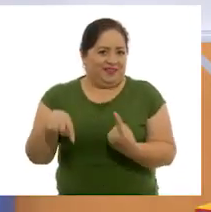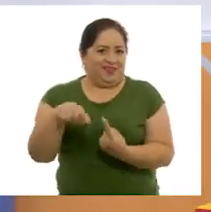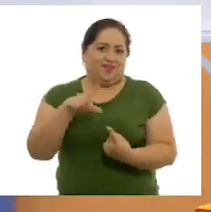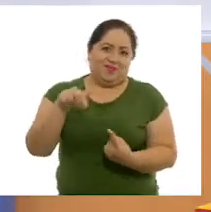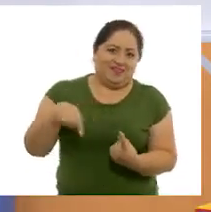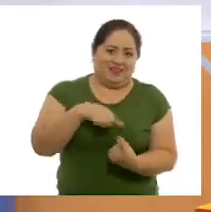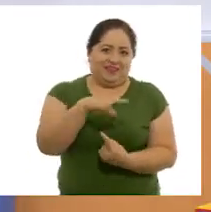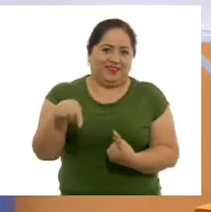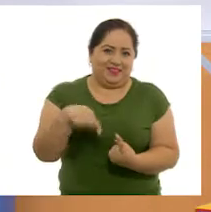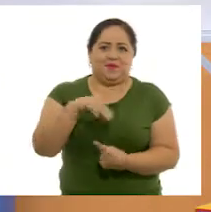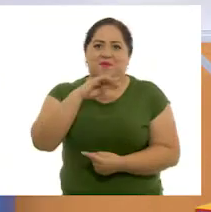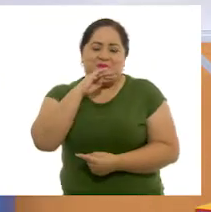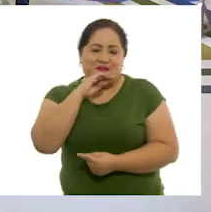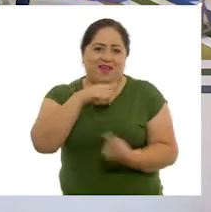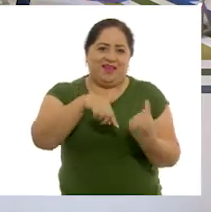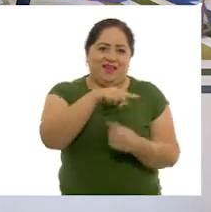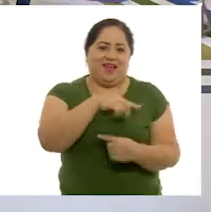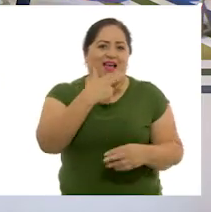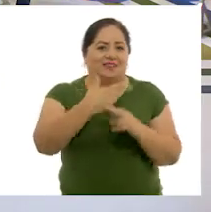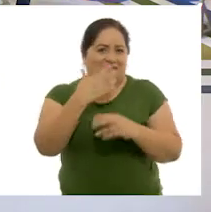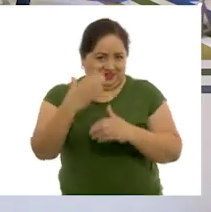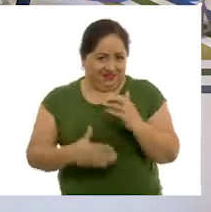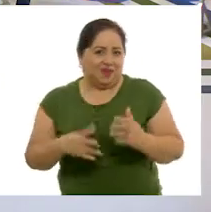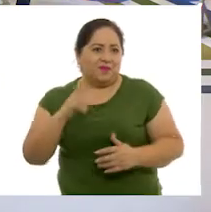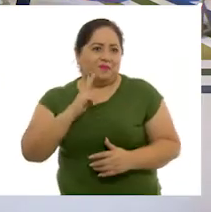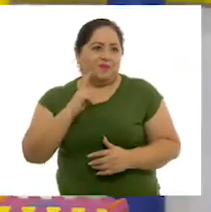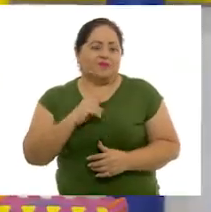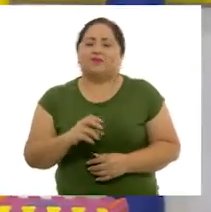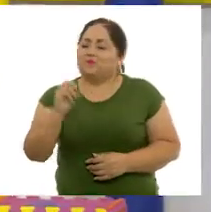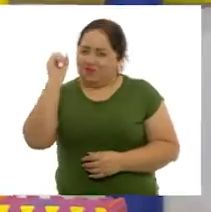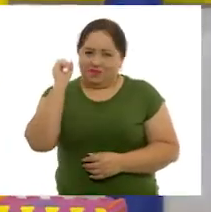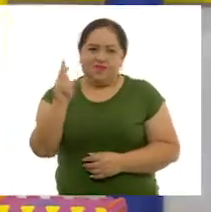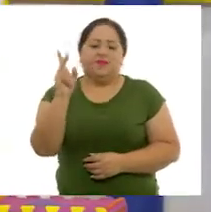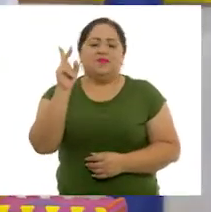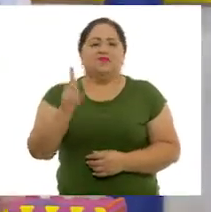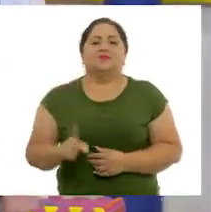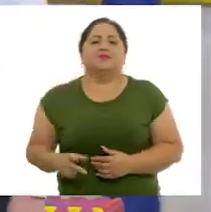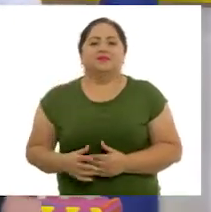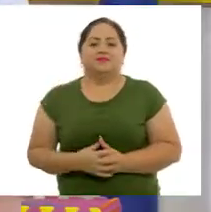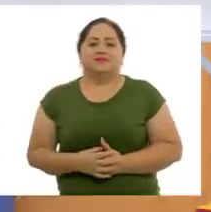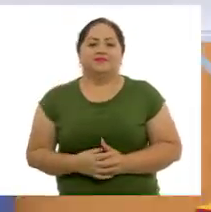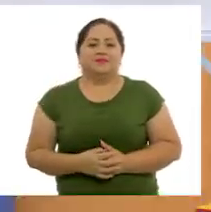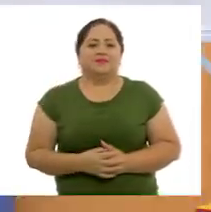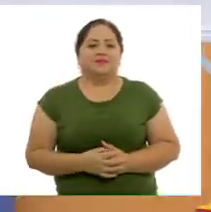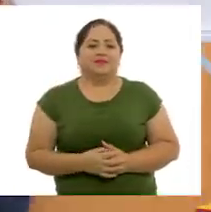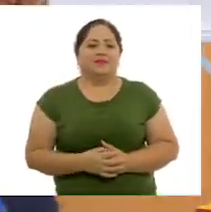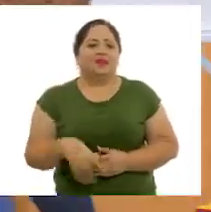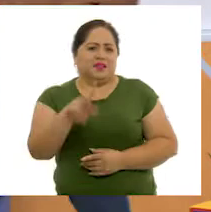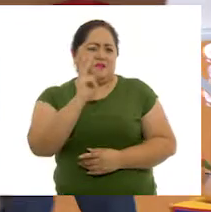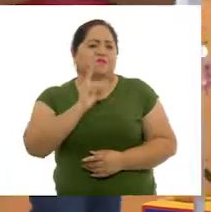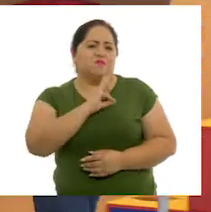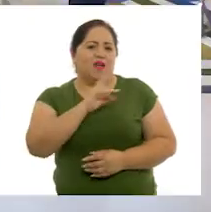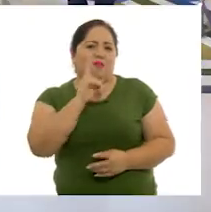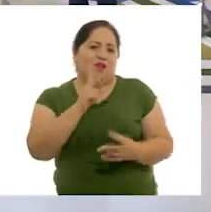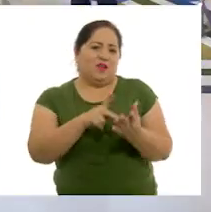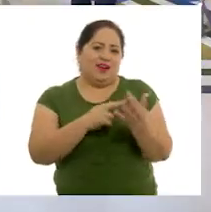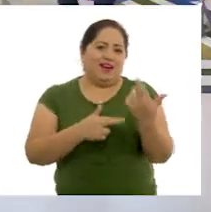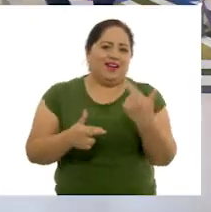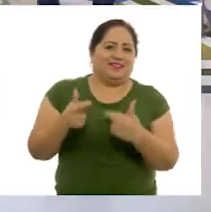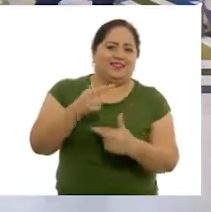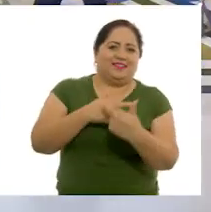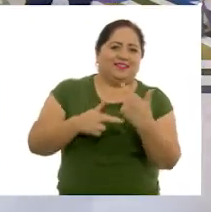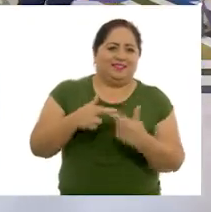para acá. Luego con la mamá hasta terminar. Bien, sí, hagámoslo, ¿sí?, en reversa. ¿Listas, entonces, niñas y niños? ¿Les parece que lo hagamos en reversa?